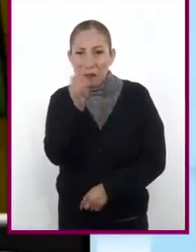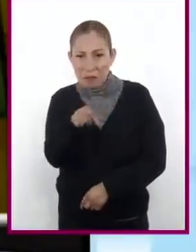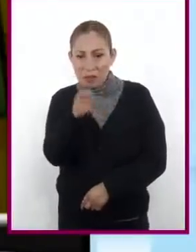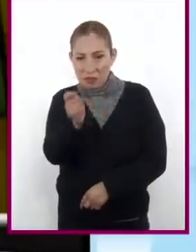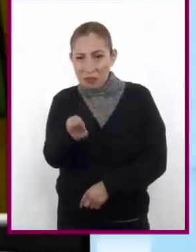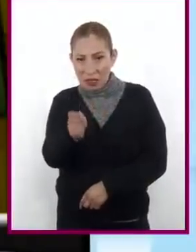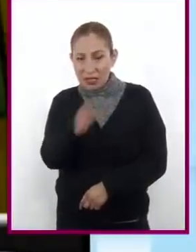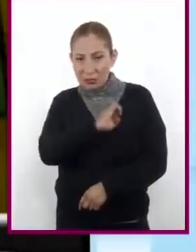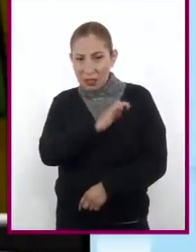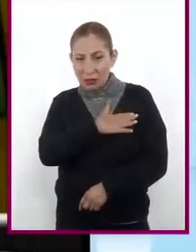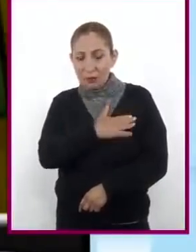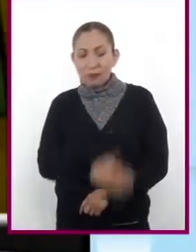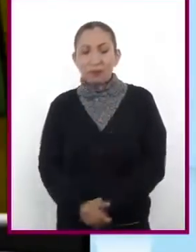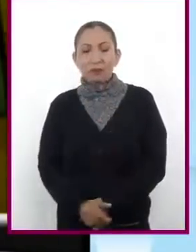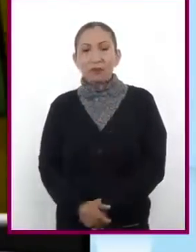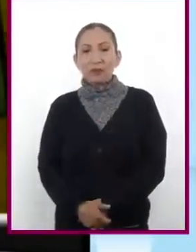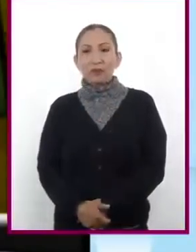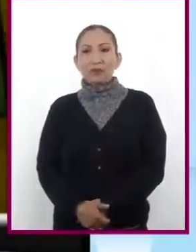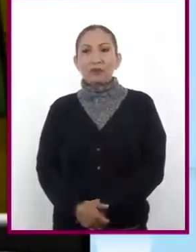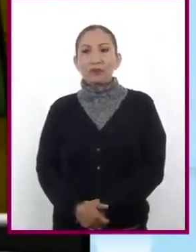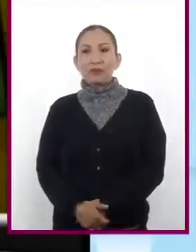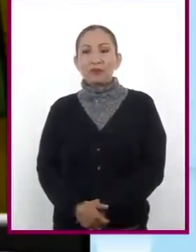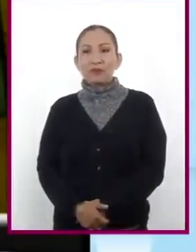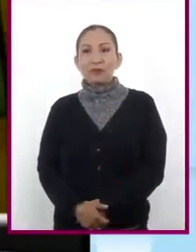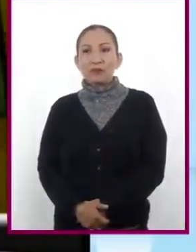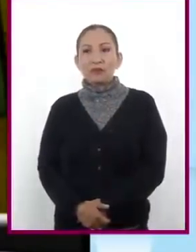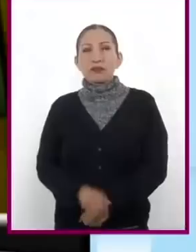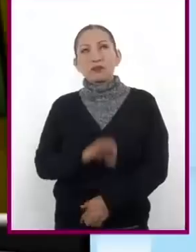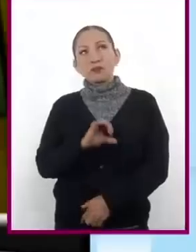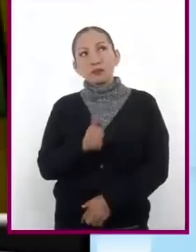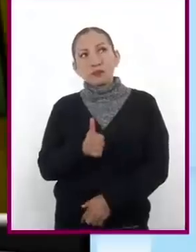diciendo en español, sí.